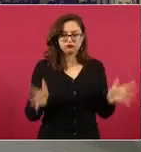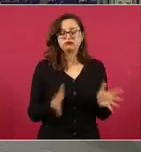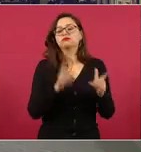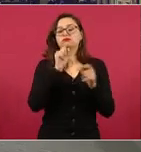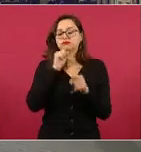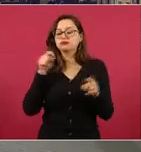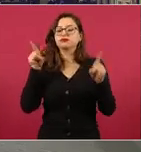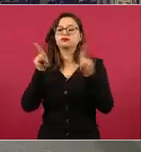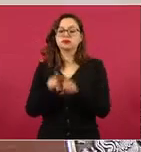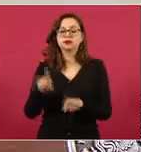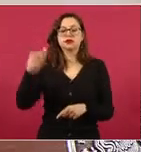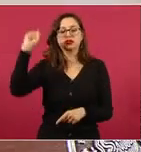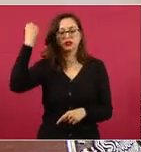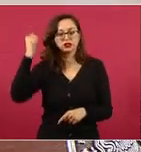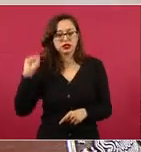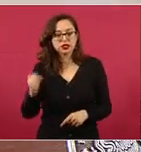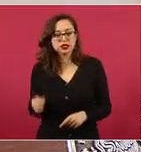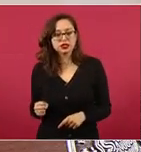en Sinaloa,